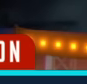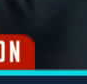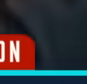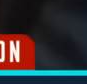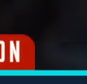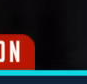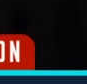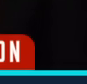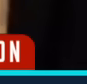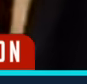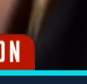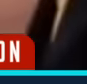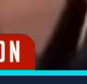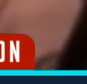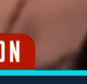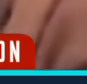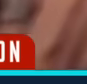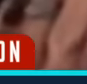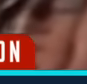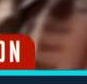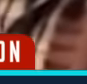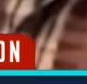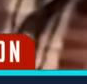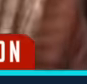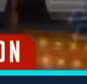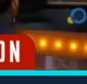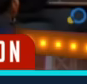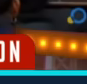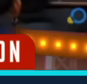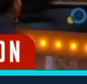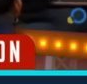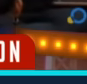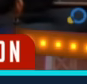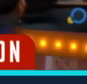¡Mira quién vino! ¡Mira quién vino!